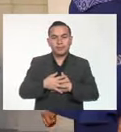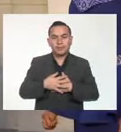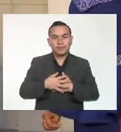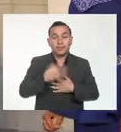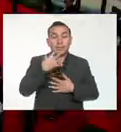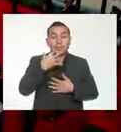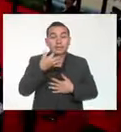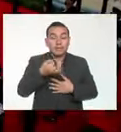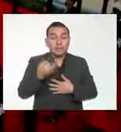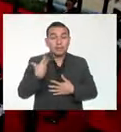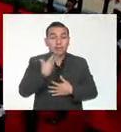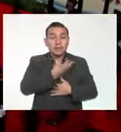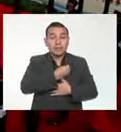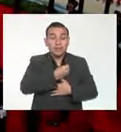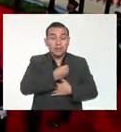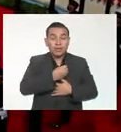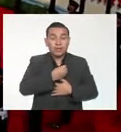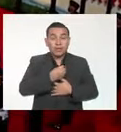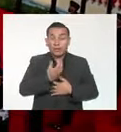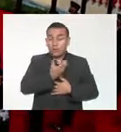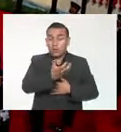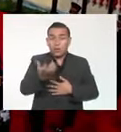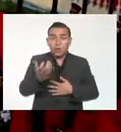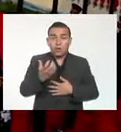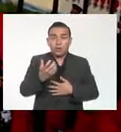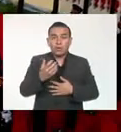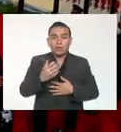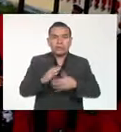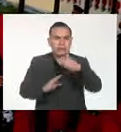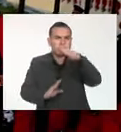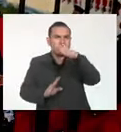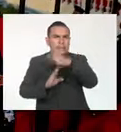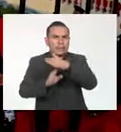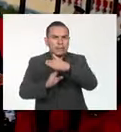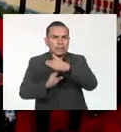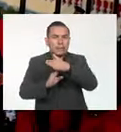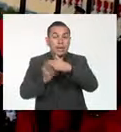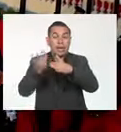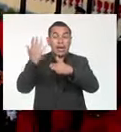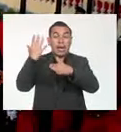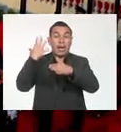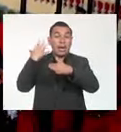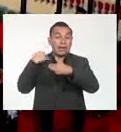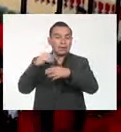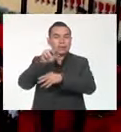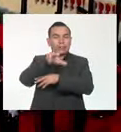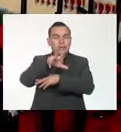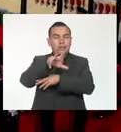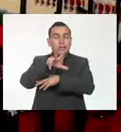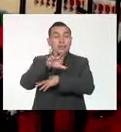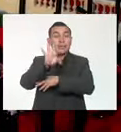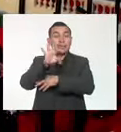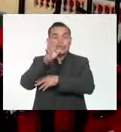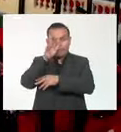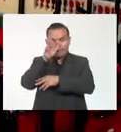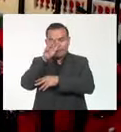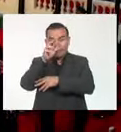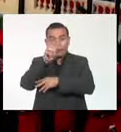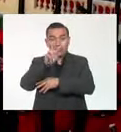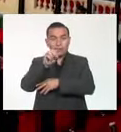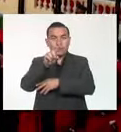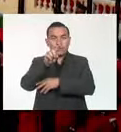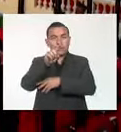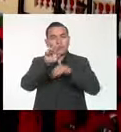Somos la generación que rompió las ataduras del pasado y desde aquel primer paso, el 3 de febrero de 2019, no nos